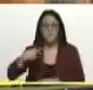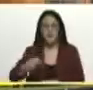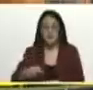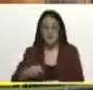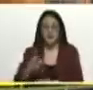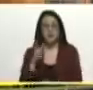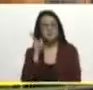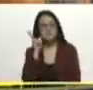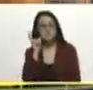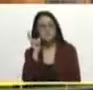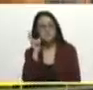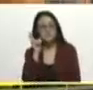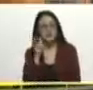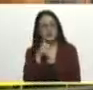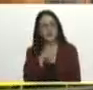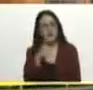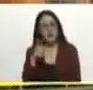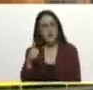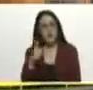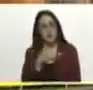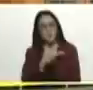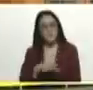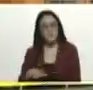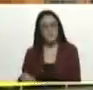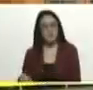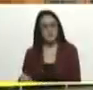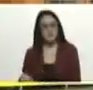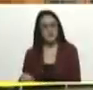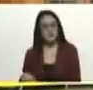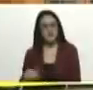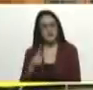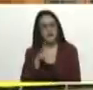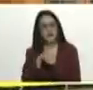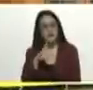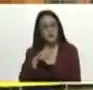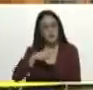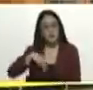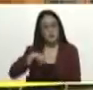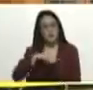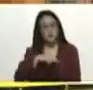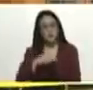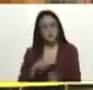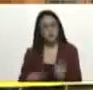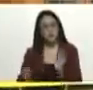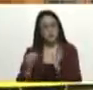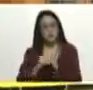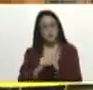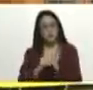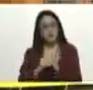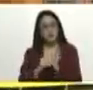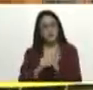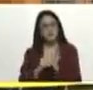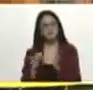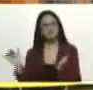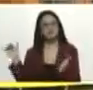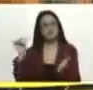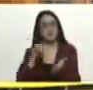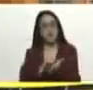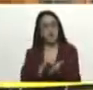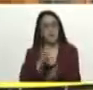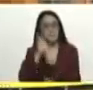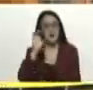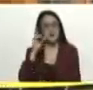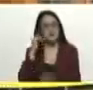vamos a escuchar a cada uno de los presidentes y cada uno de nosotros va a regresar a su país con